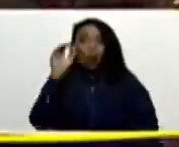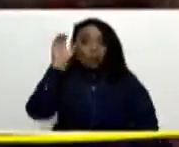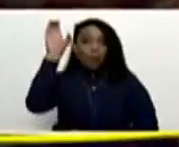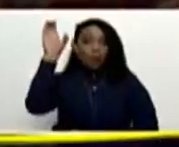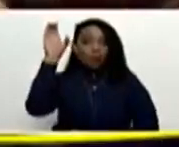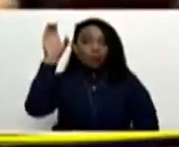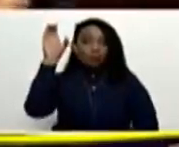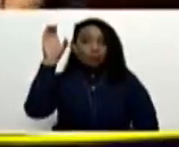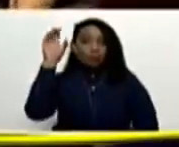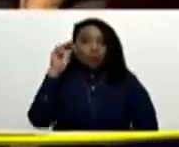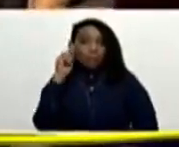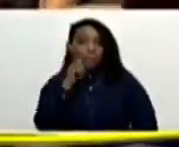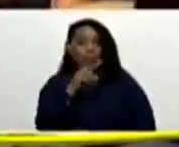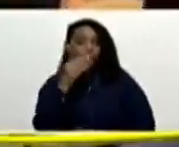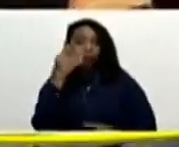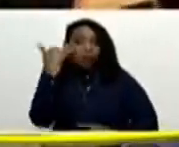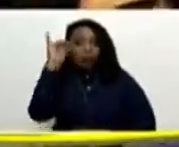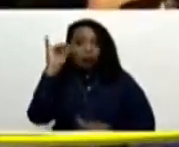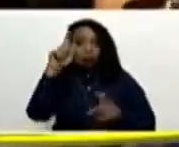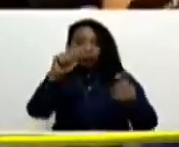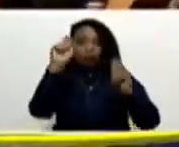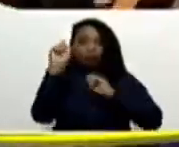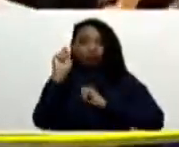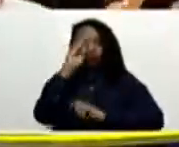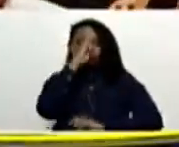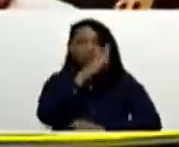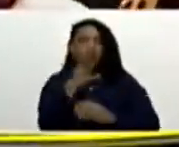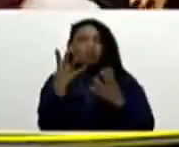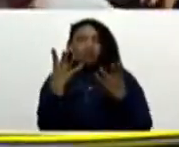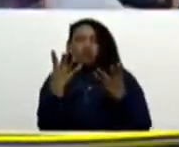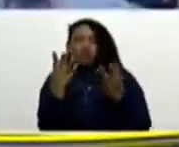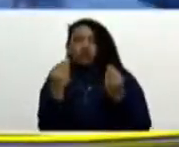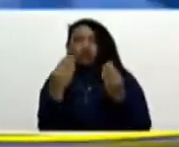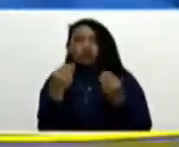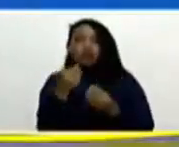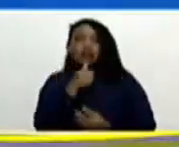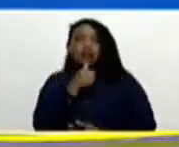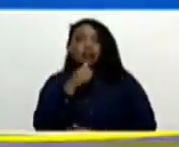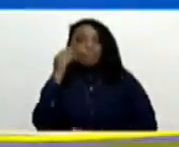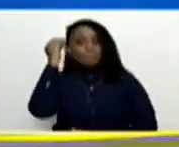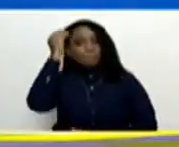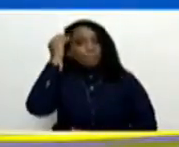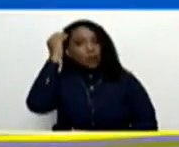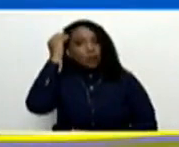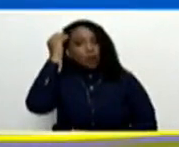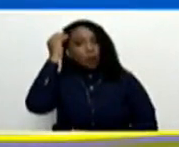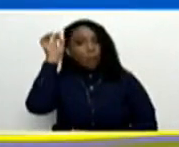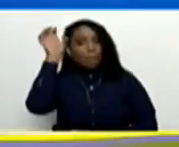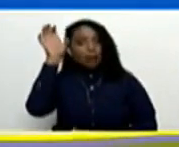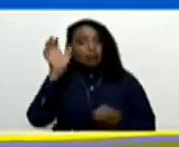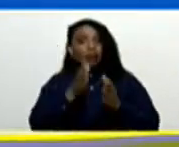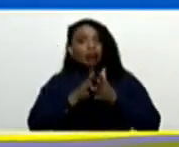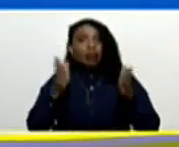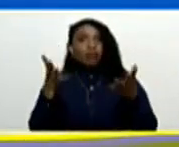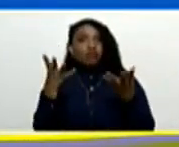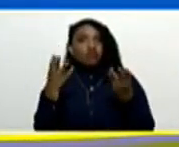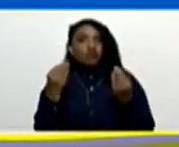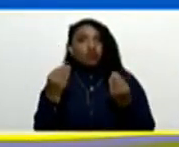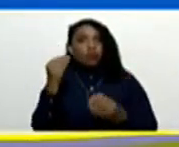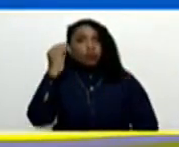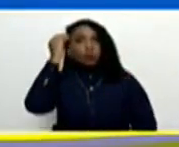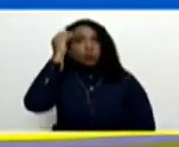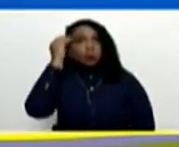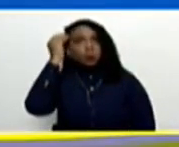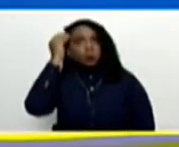pues que hay un legado evidentemente de muchos quienes han pensado en la patria grande, que muchos han pensado